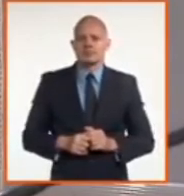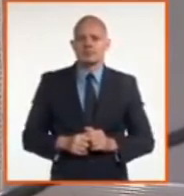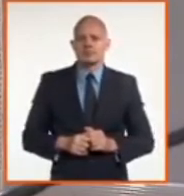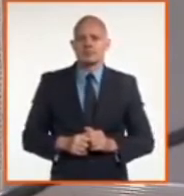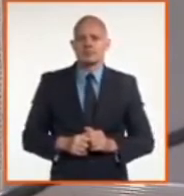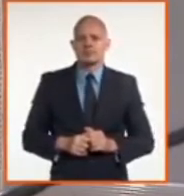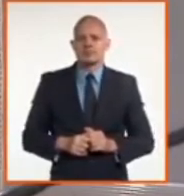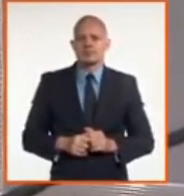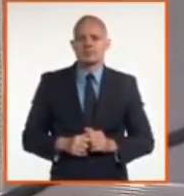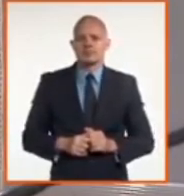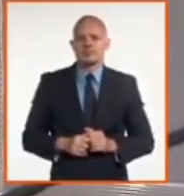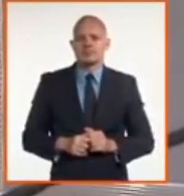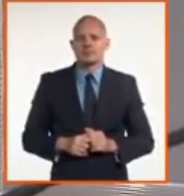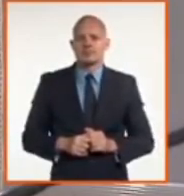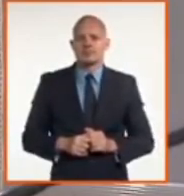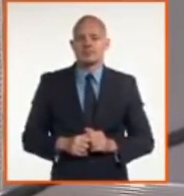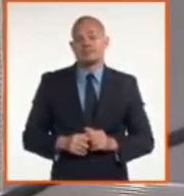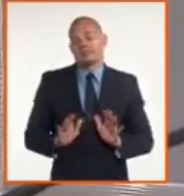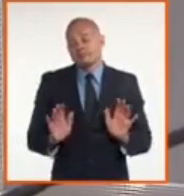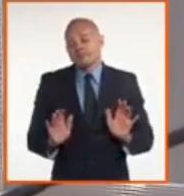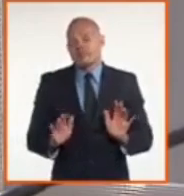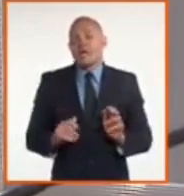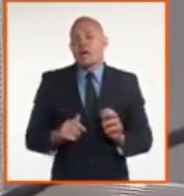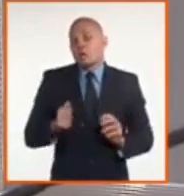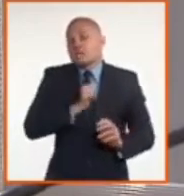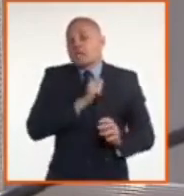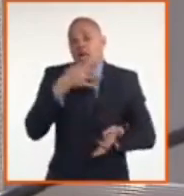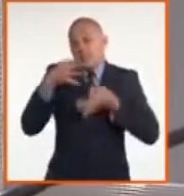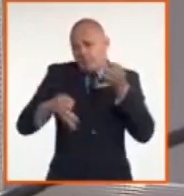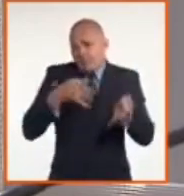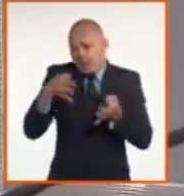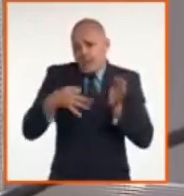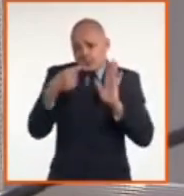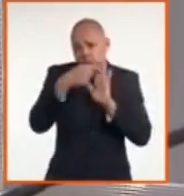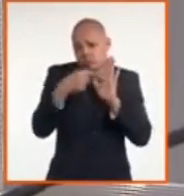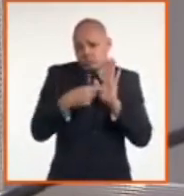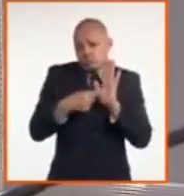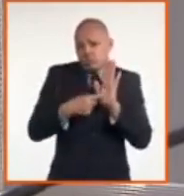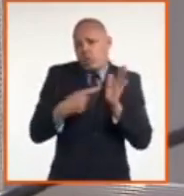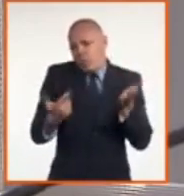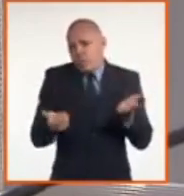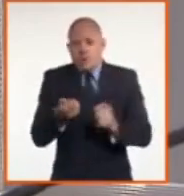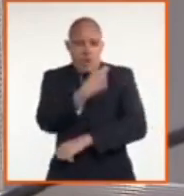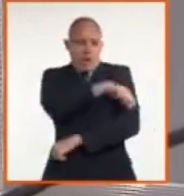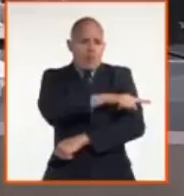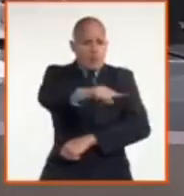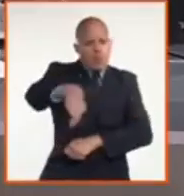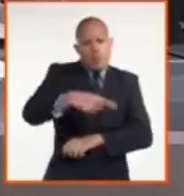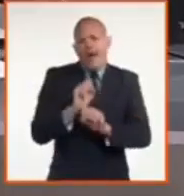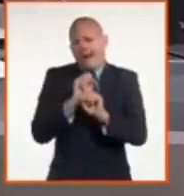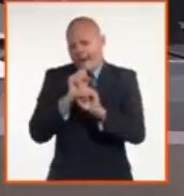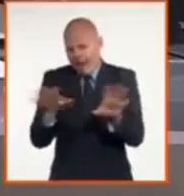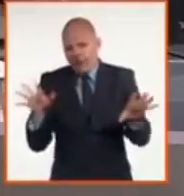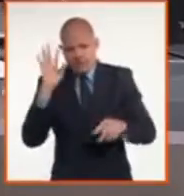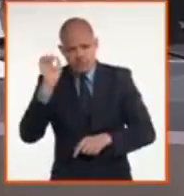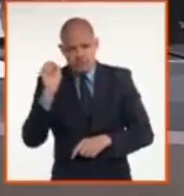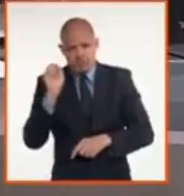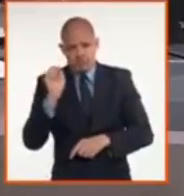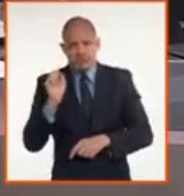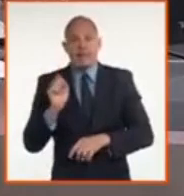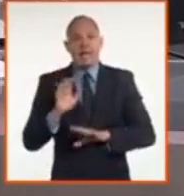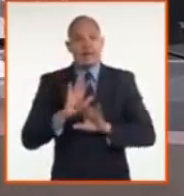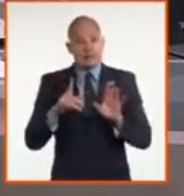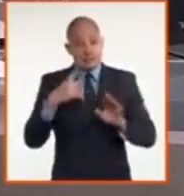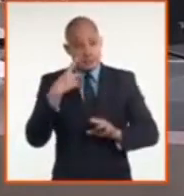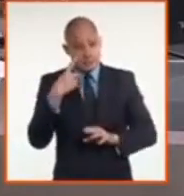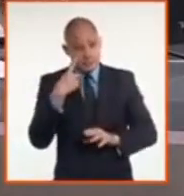que queríamos explicar la población para que la población sepa cómo va a funcionar y pues es en blanco la activa bancaria va a asumir